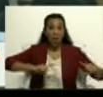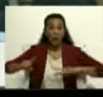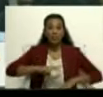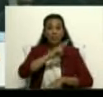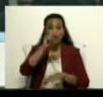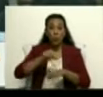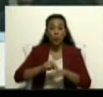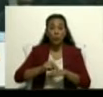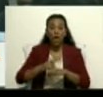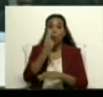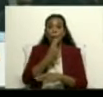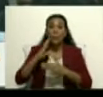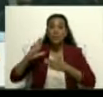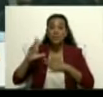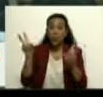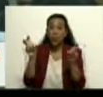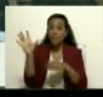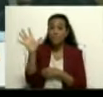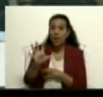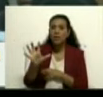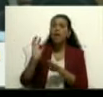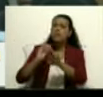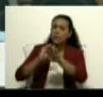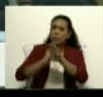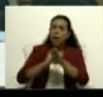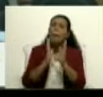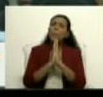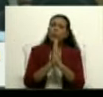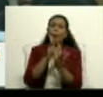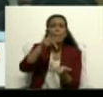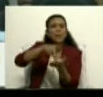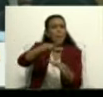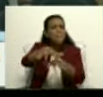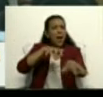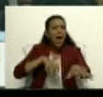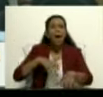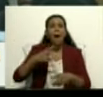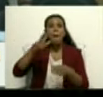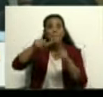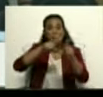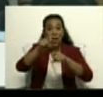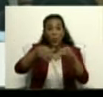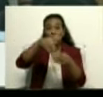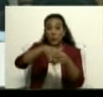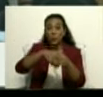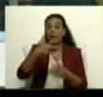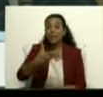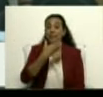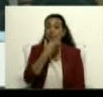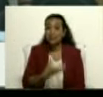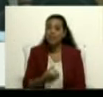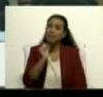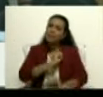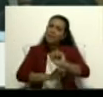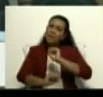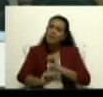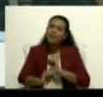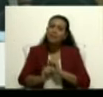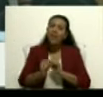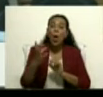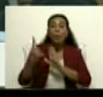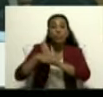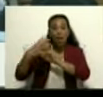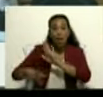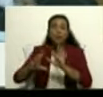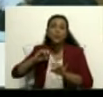nacional del partido Compromiso País hizo un llamado a la máxima participación en el próximo referéndum consultivo el 3 de diciembre y defender lo que por derecho